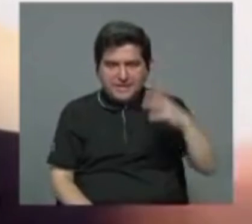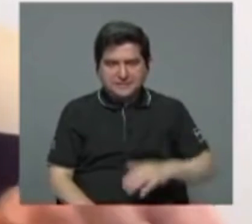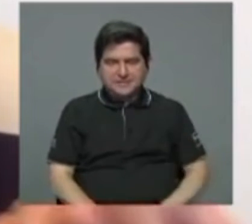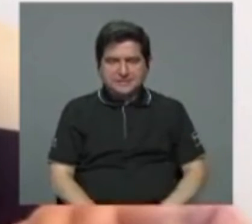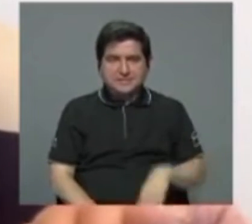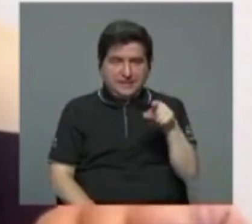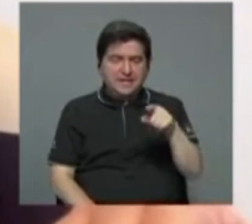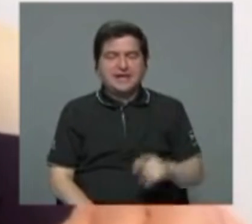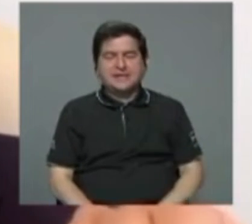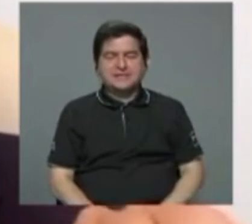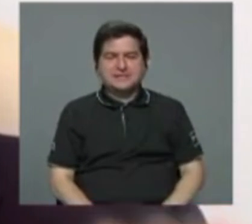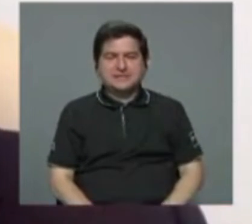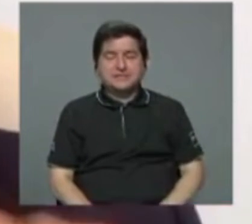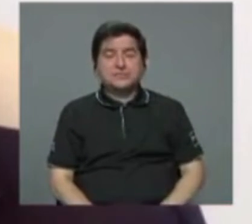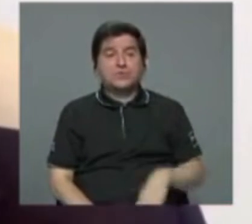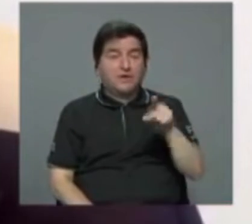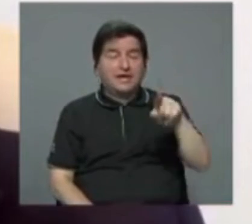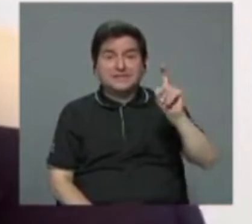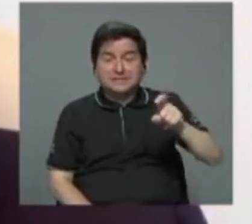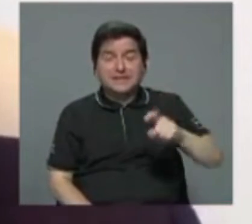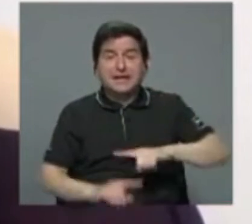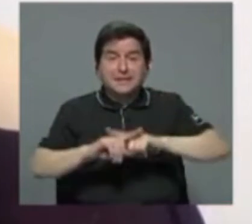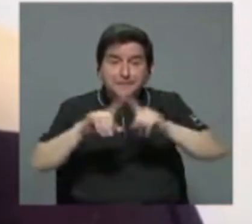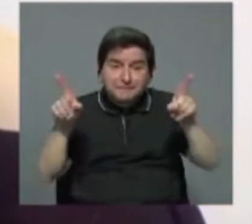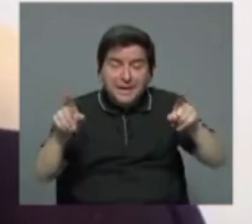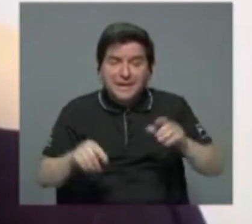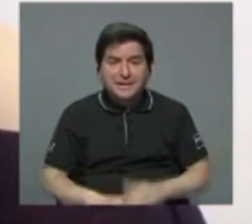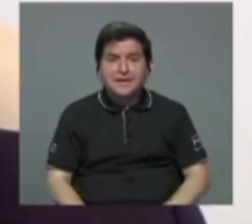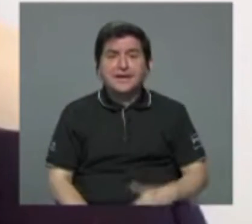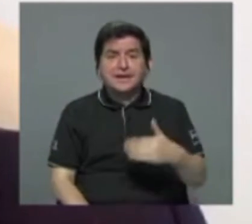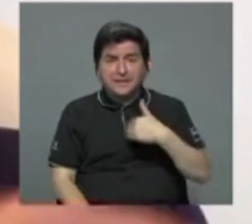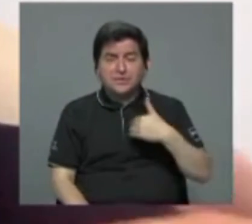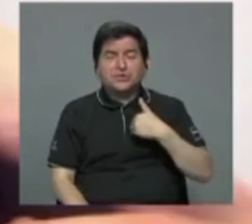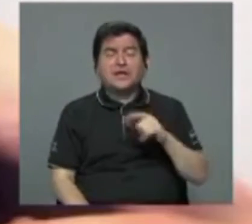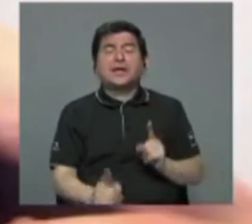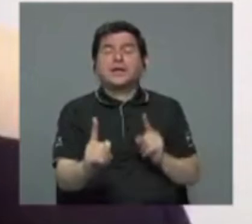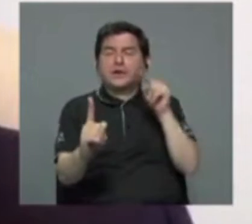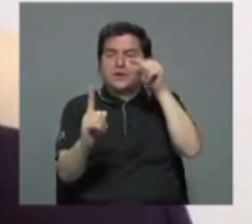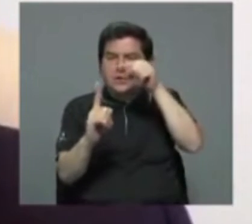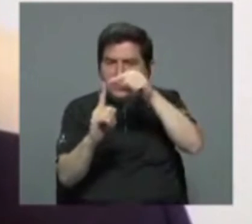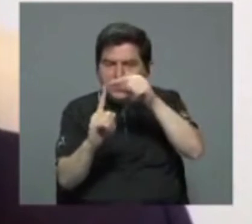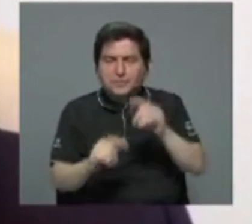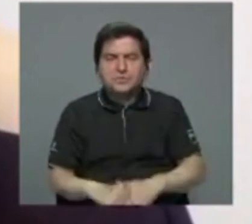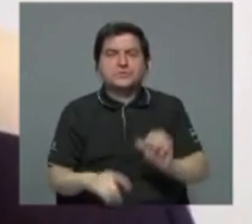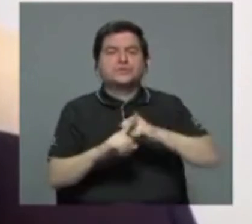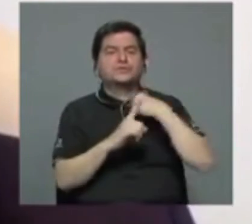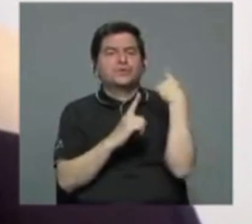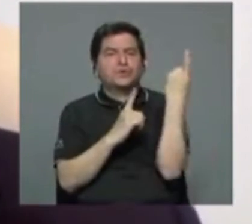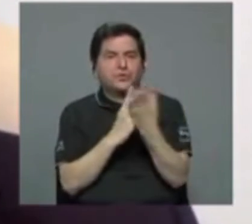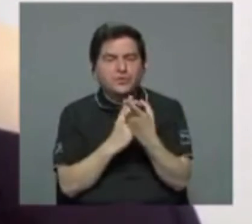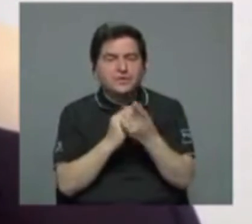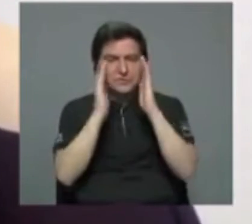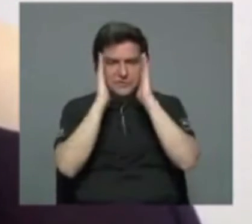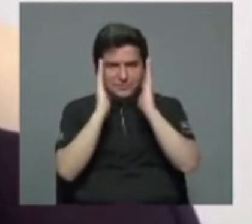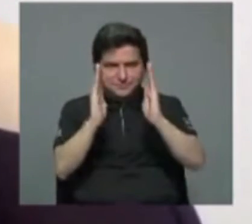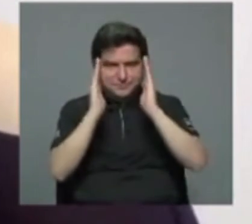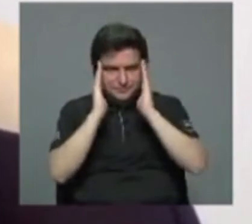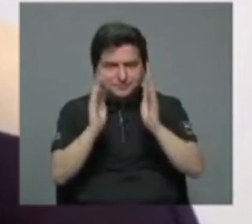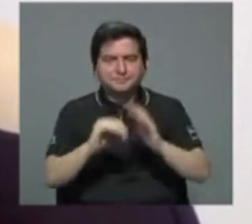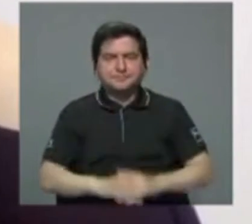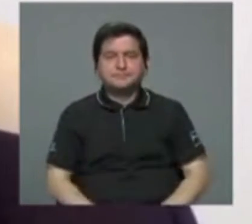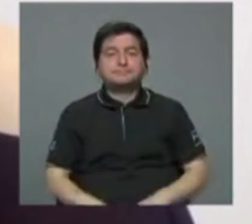esa presencia escolar. Bueno, pero tenemos esos propósitos y una sociedad dedicada